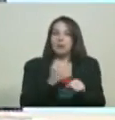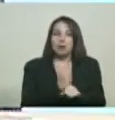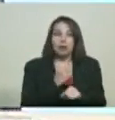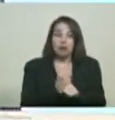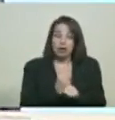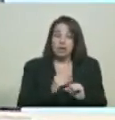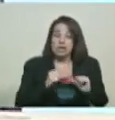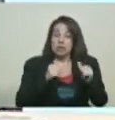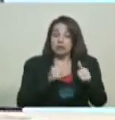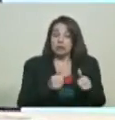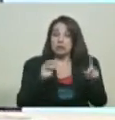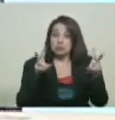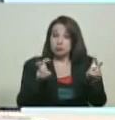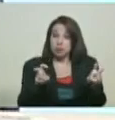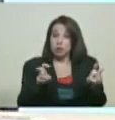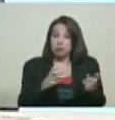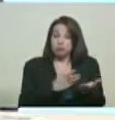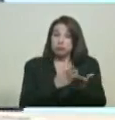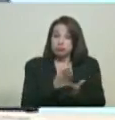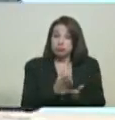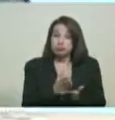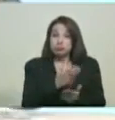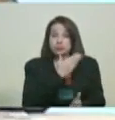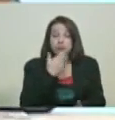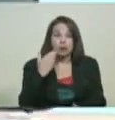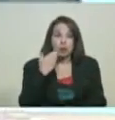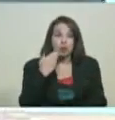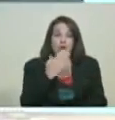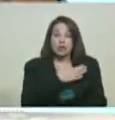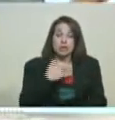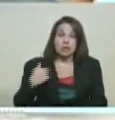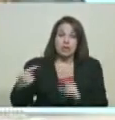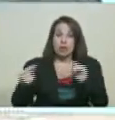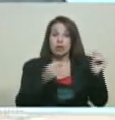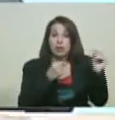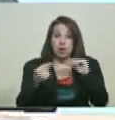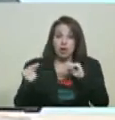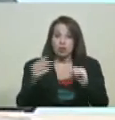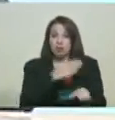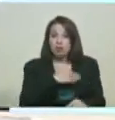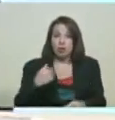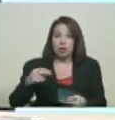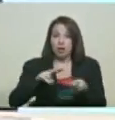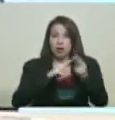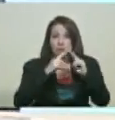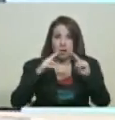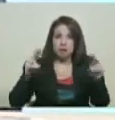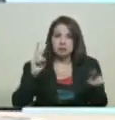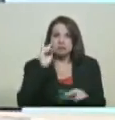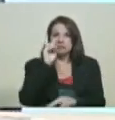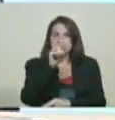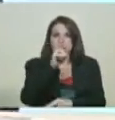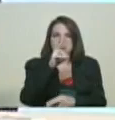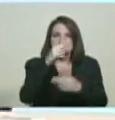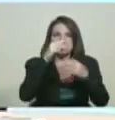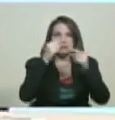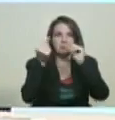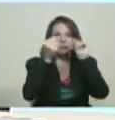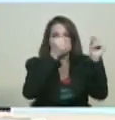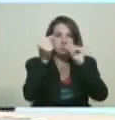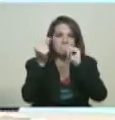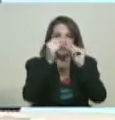comienzo y un nuevo camino y quiere diálogo quiere paz ahí veíamos las encuestas que